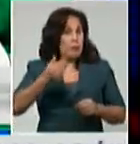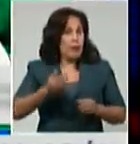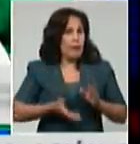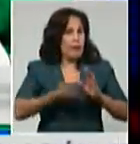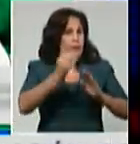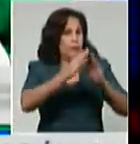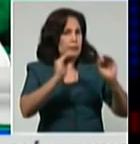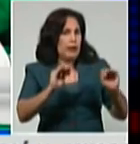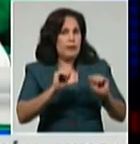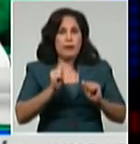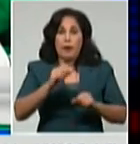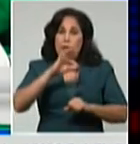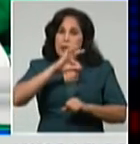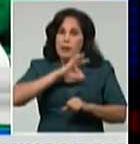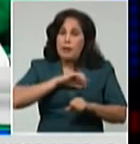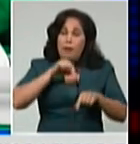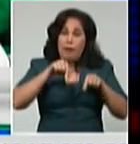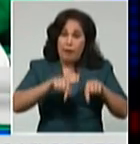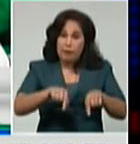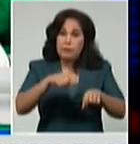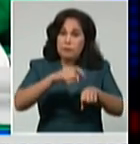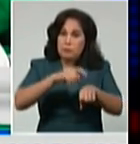momentos incorporado a su actividad.